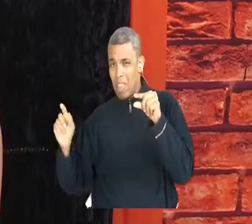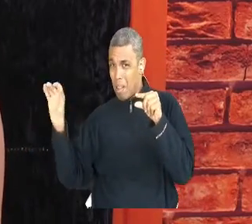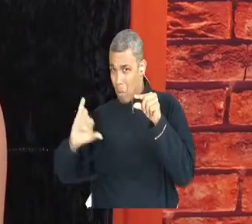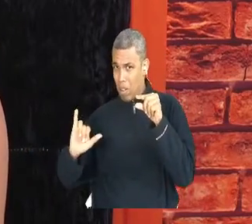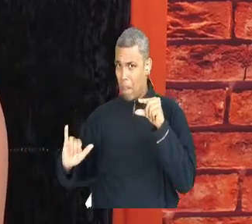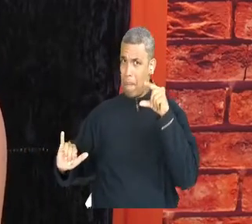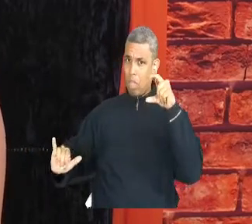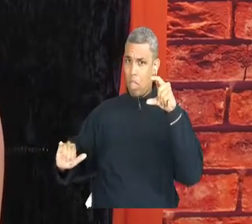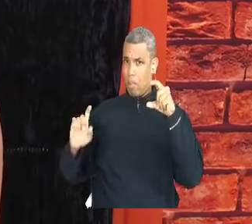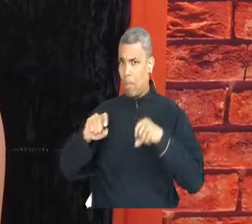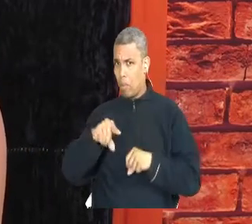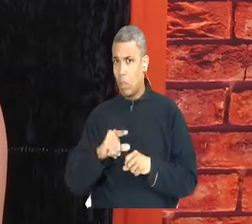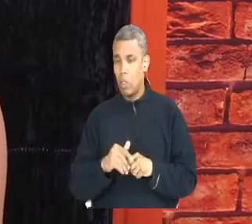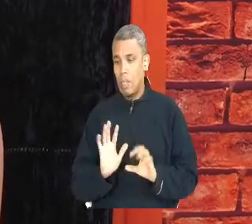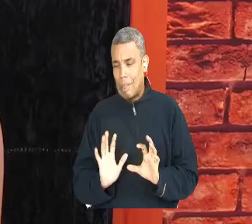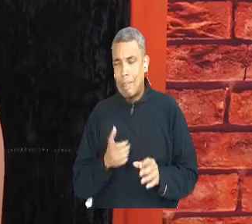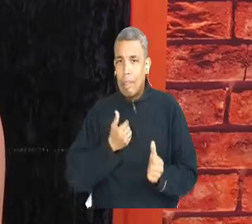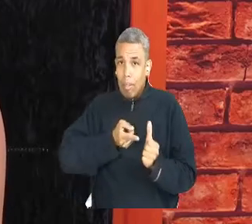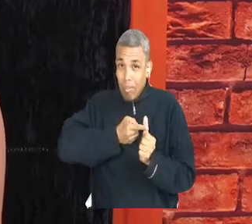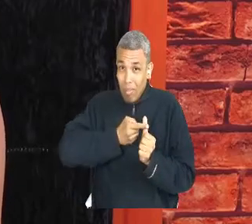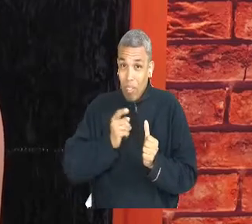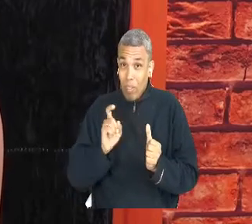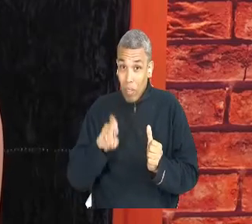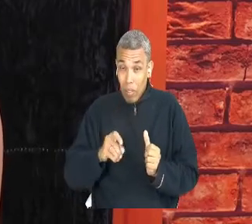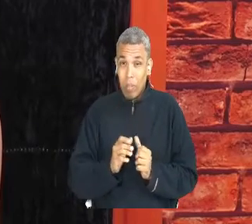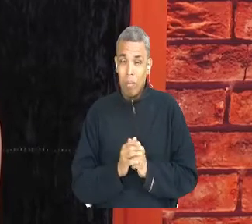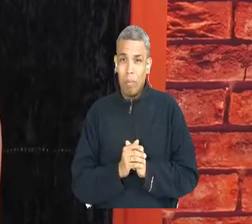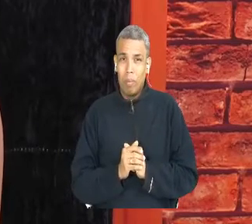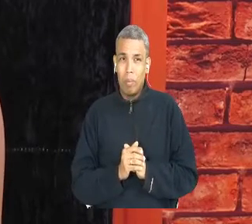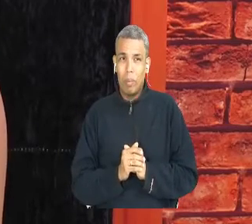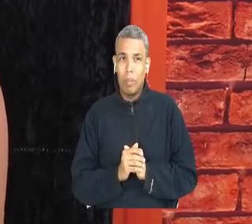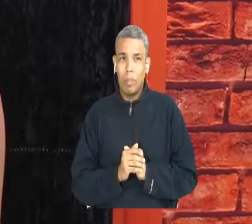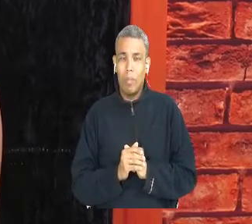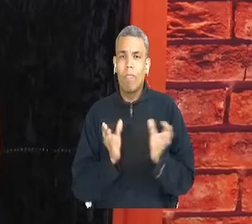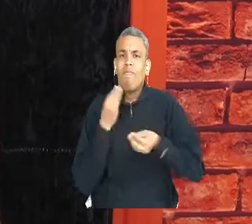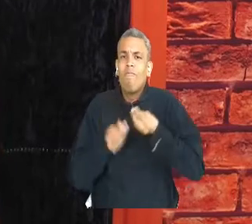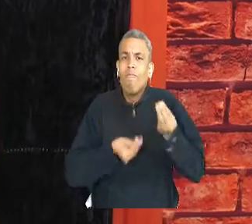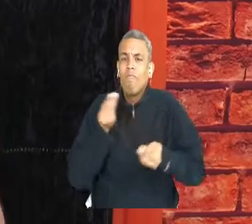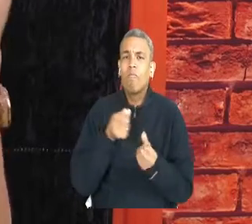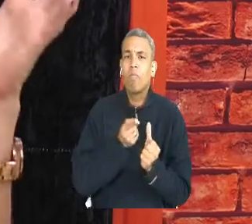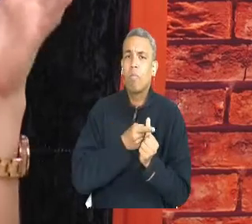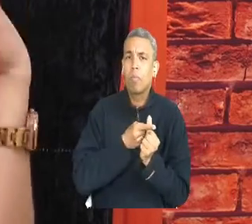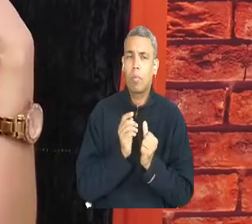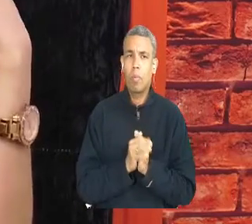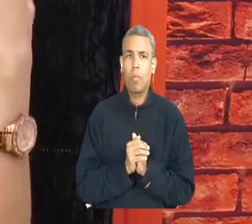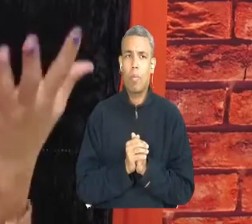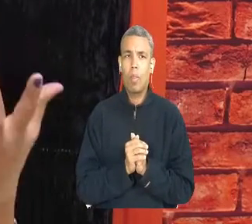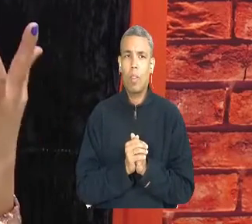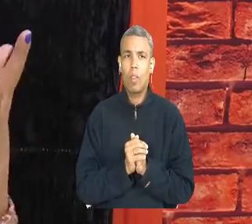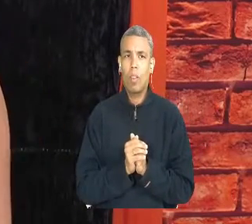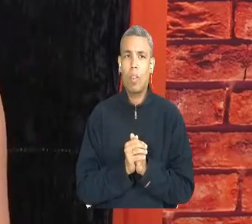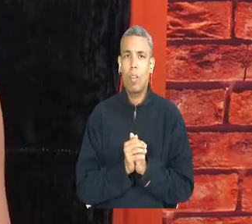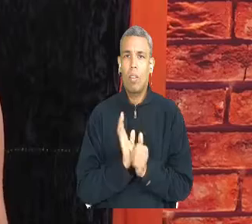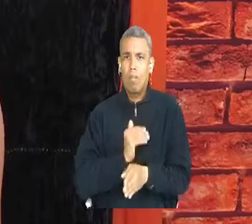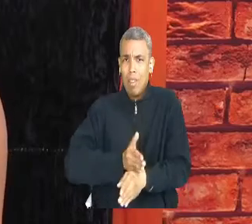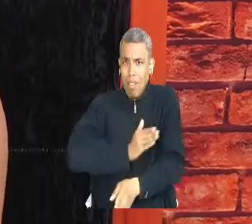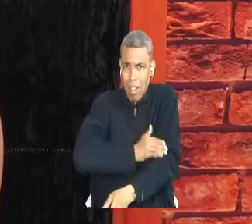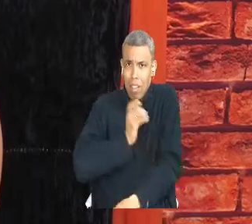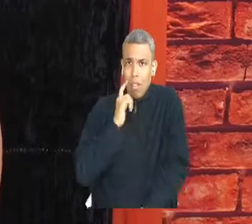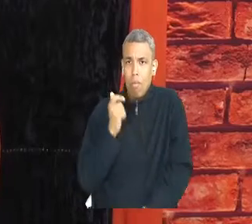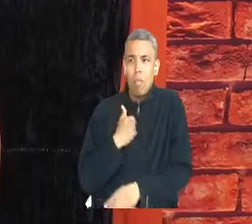también nos presta ese servicio aquí en barrancabermeja lo que tendría que ser ellas como lo que hizo para para que le fijara la cuota